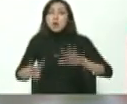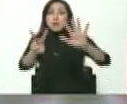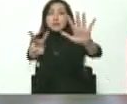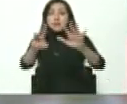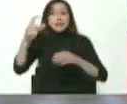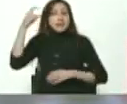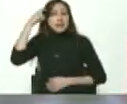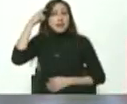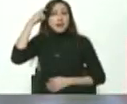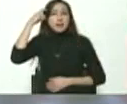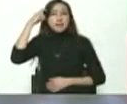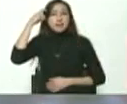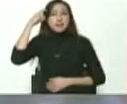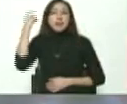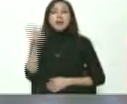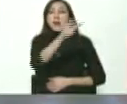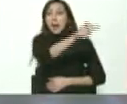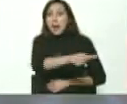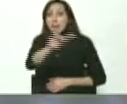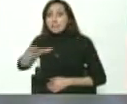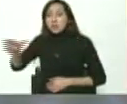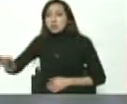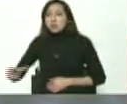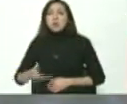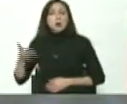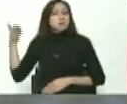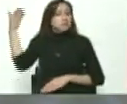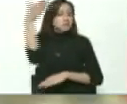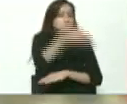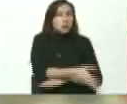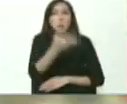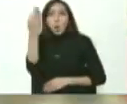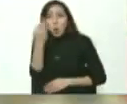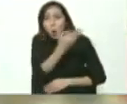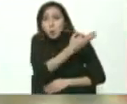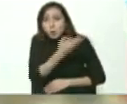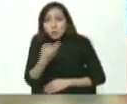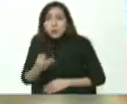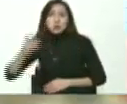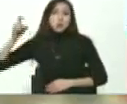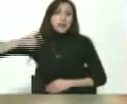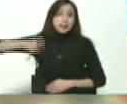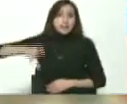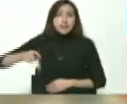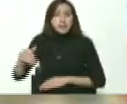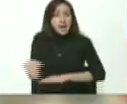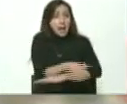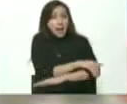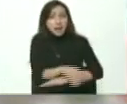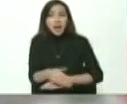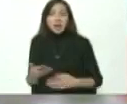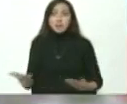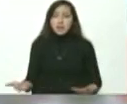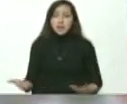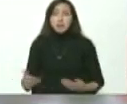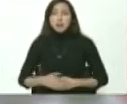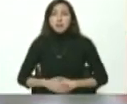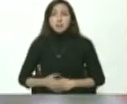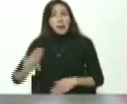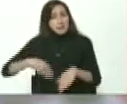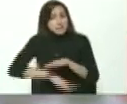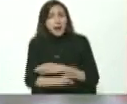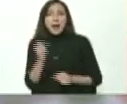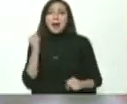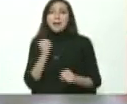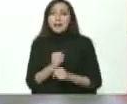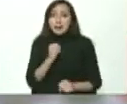laboral, donde la gente sale a hacer las diligencias necesarias que tiene que hacer, donde la gente sale a trabajar